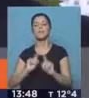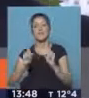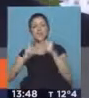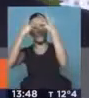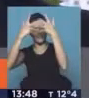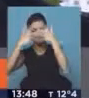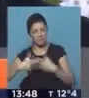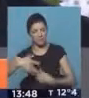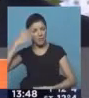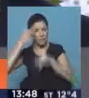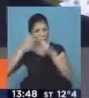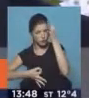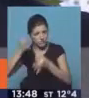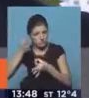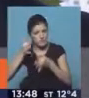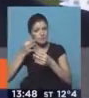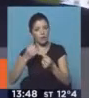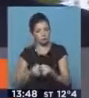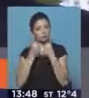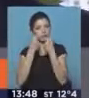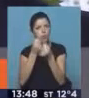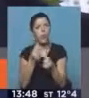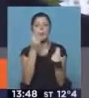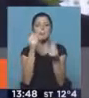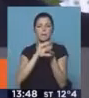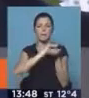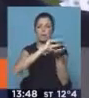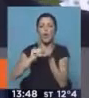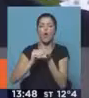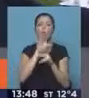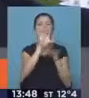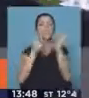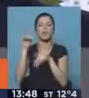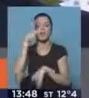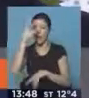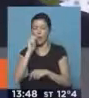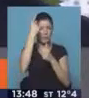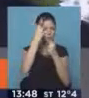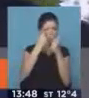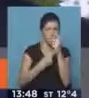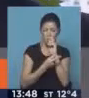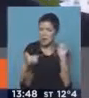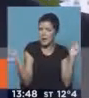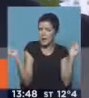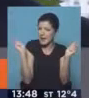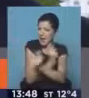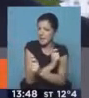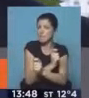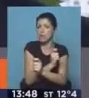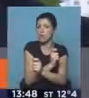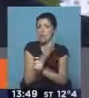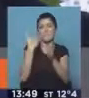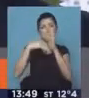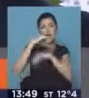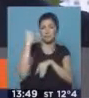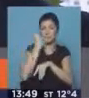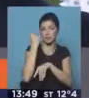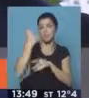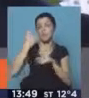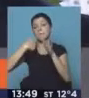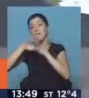más positiva. Pero la profundidad de los cambios en los dos casos es completamente distinta. O sea, en el caso de El Salvador,